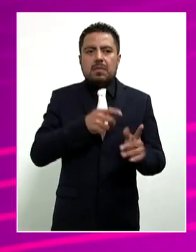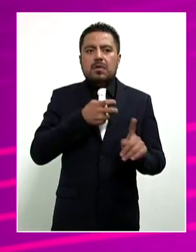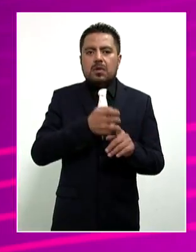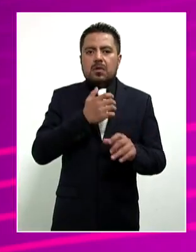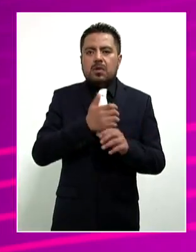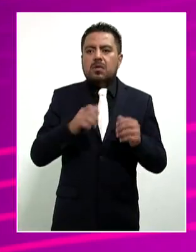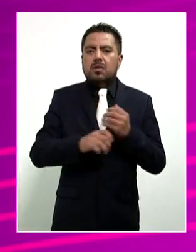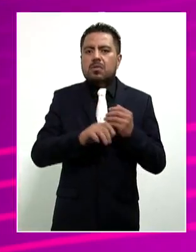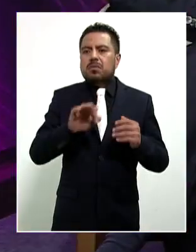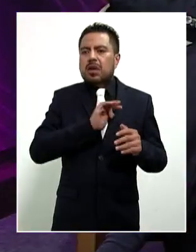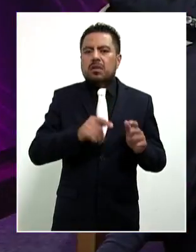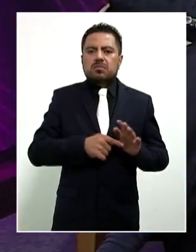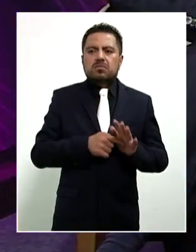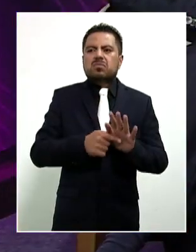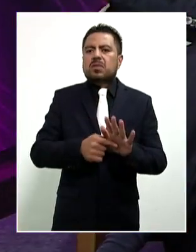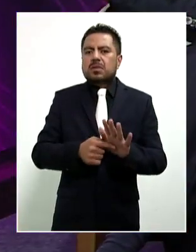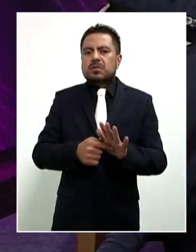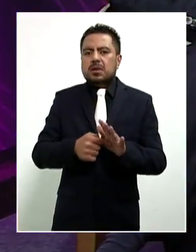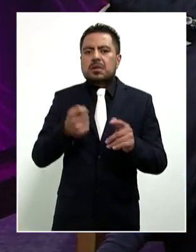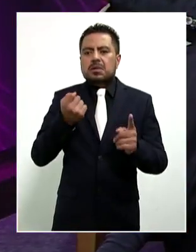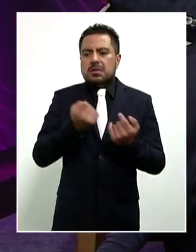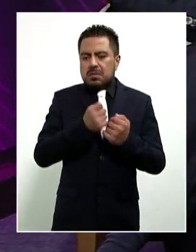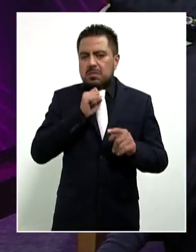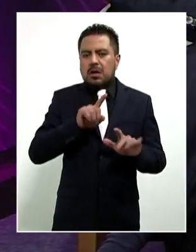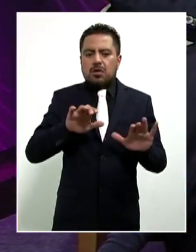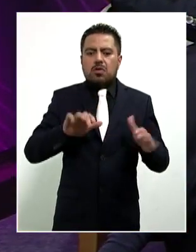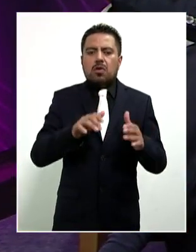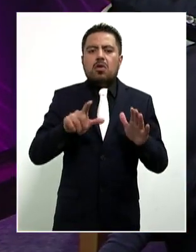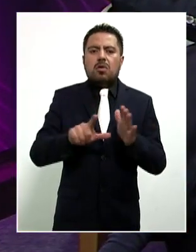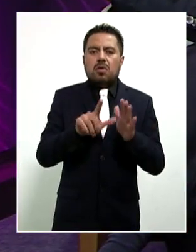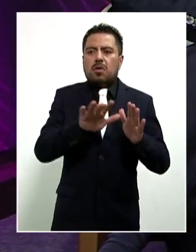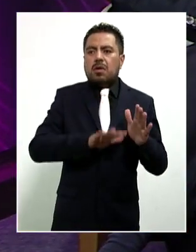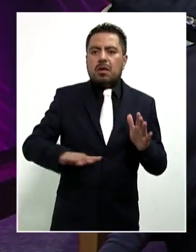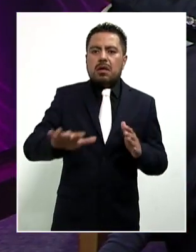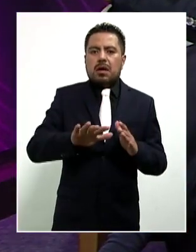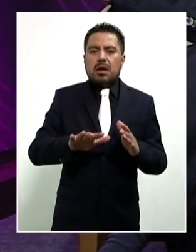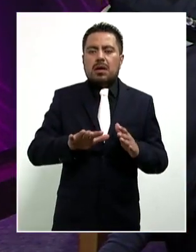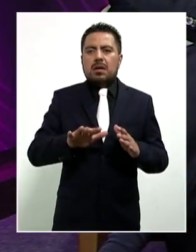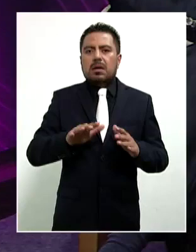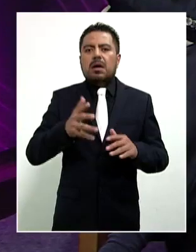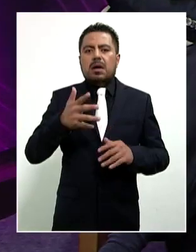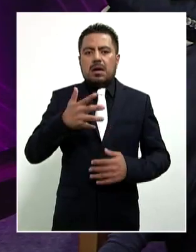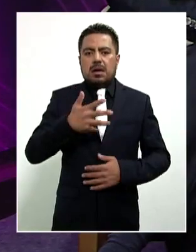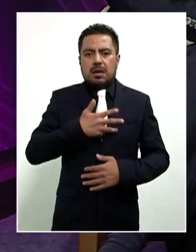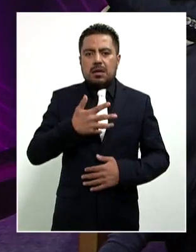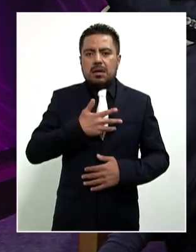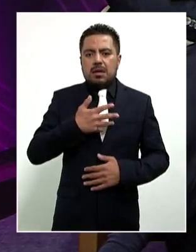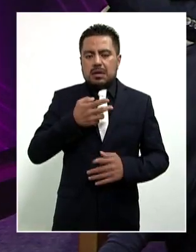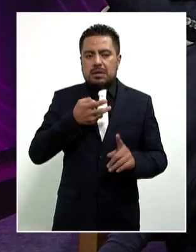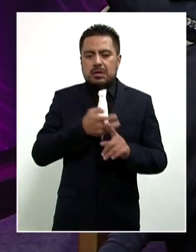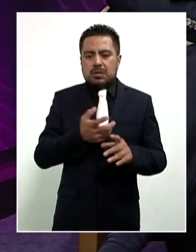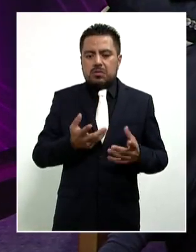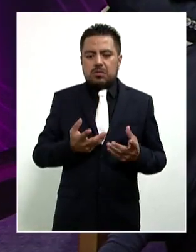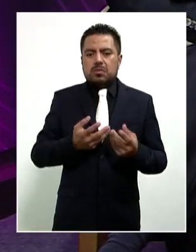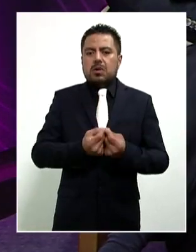acciones muestran también a las comunidades locales que estamos con